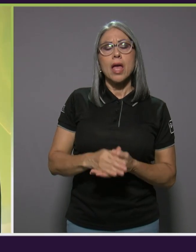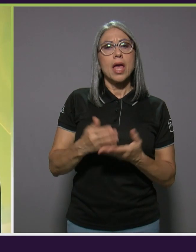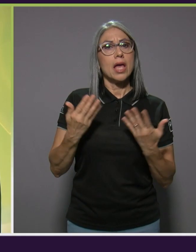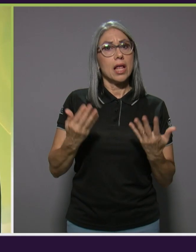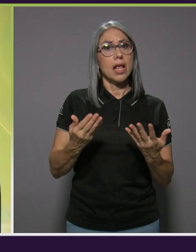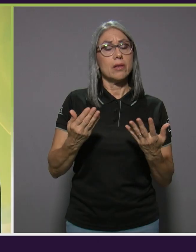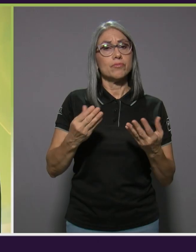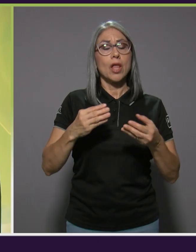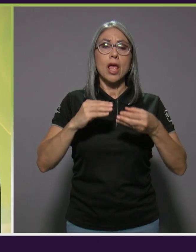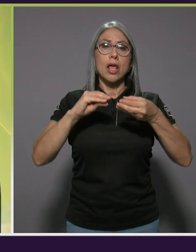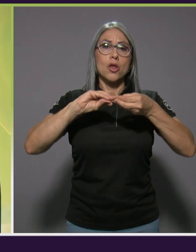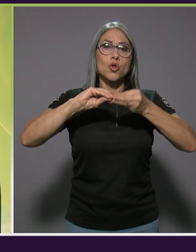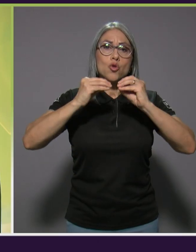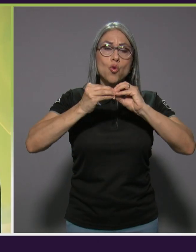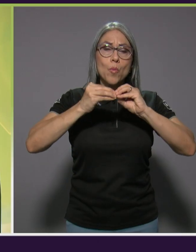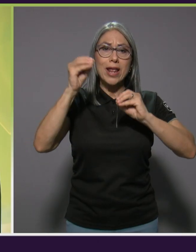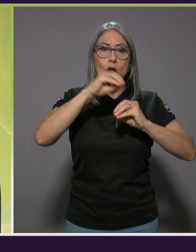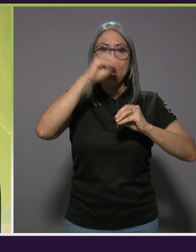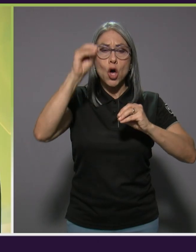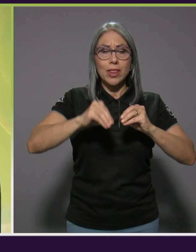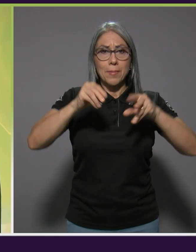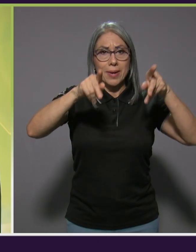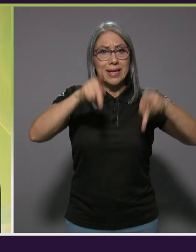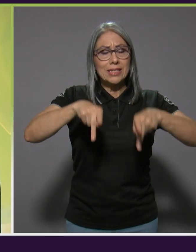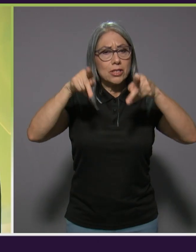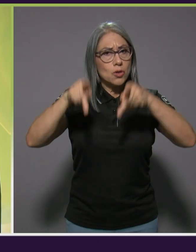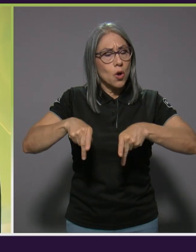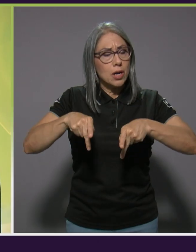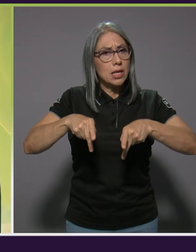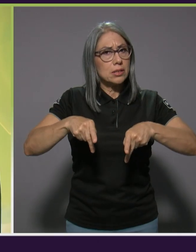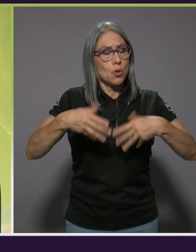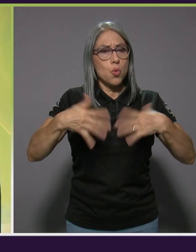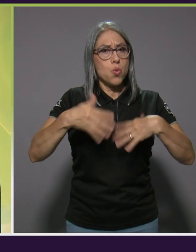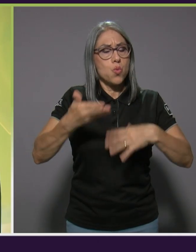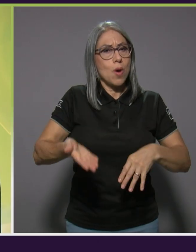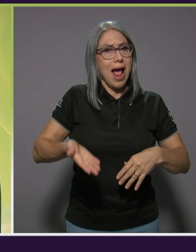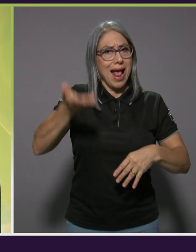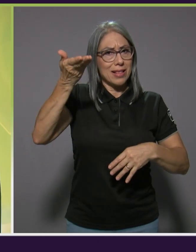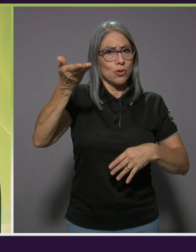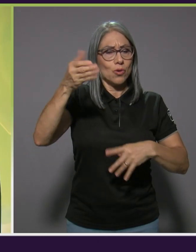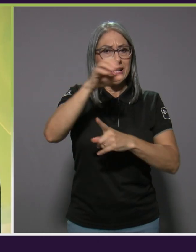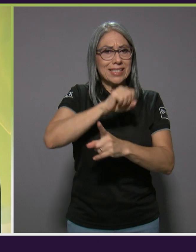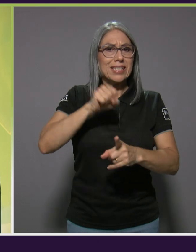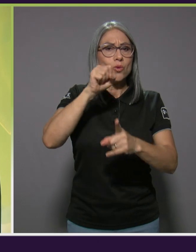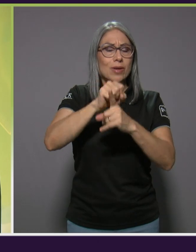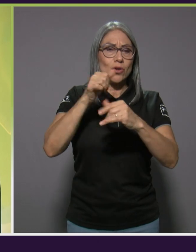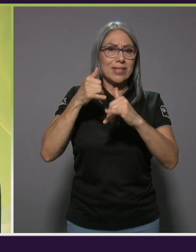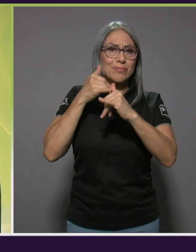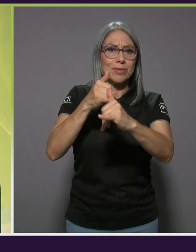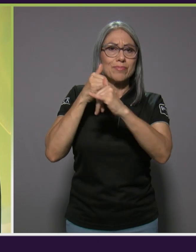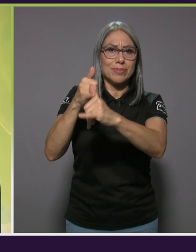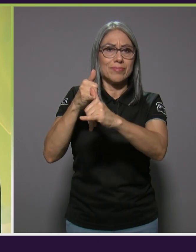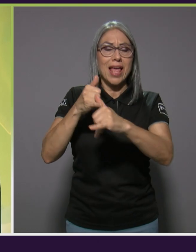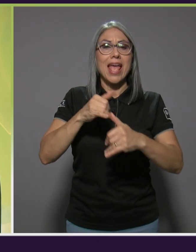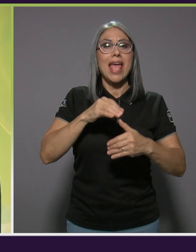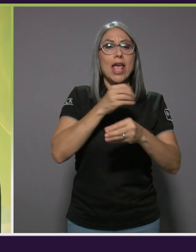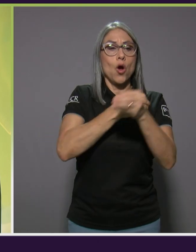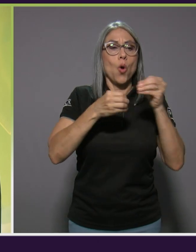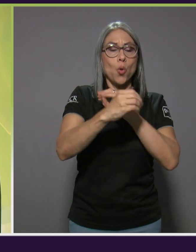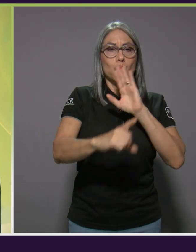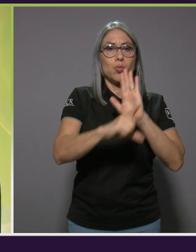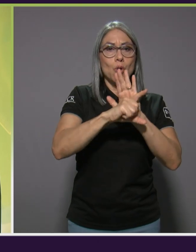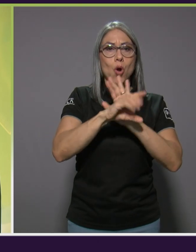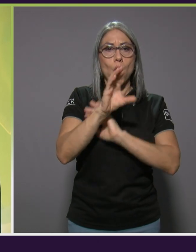alto el número de casos, ¿verdad?, que se reciben en los consultorios jurídicos de CONAPAM y UCR, y